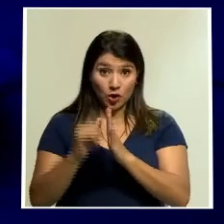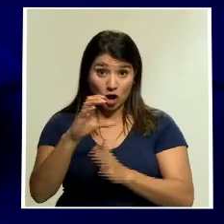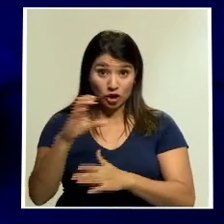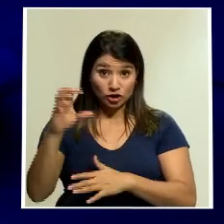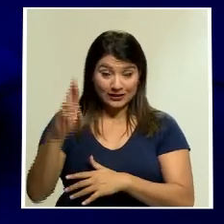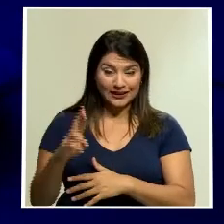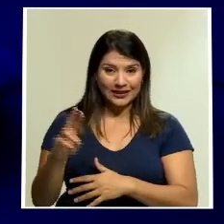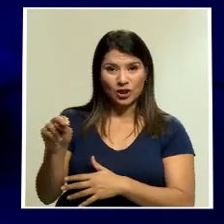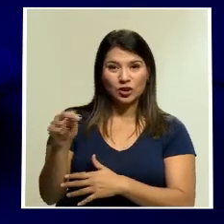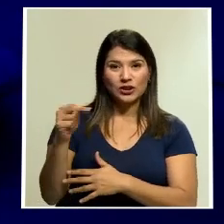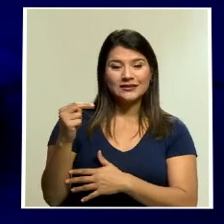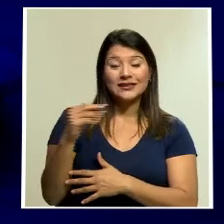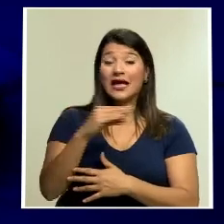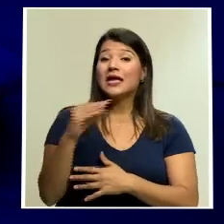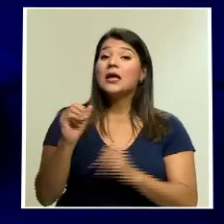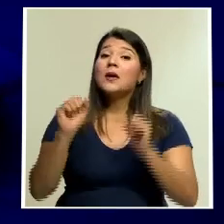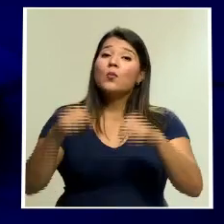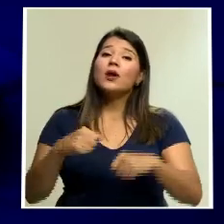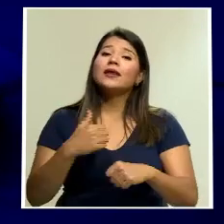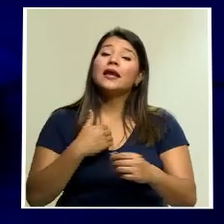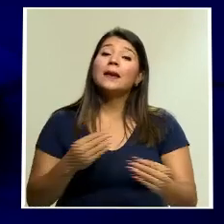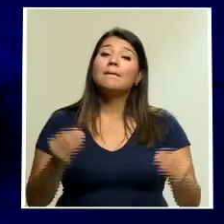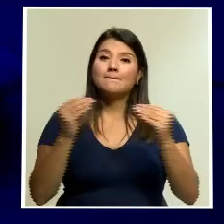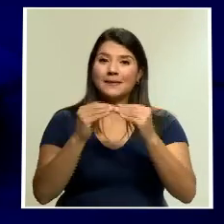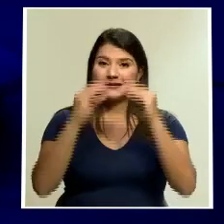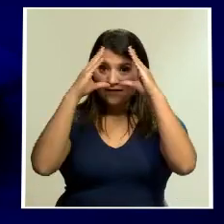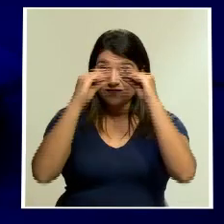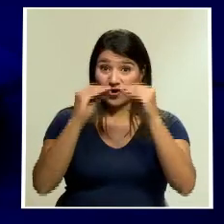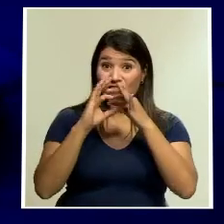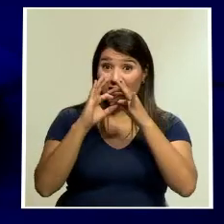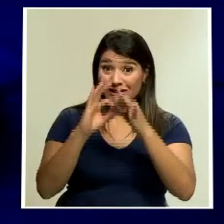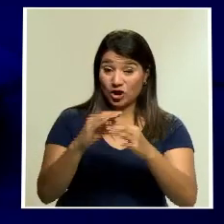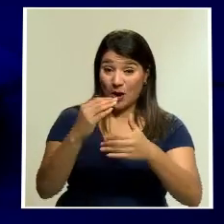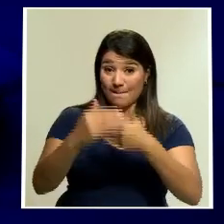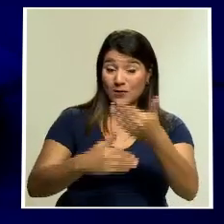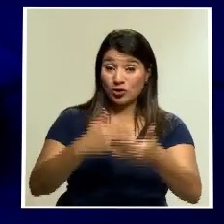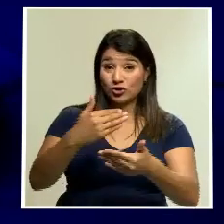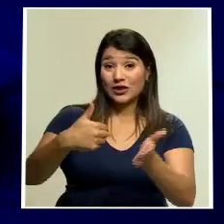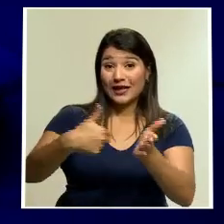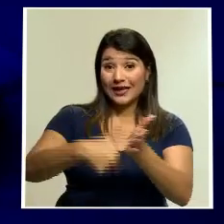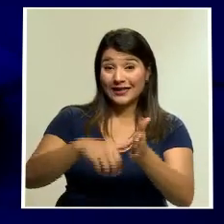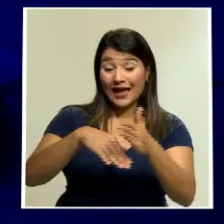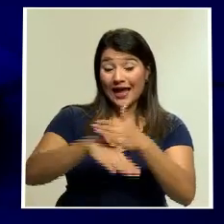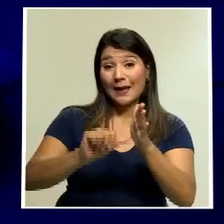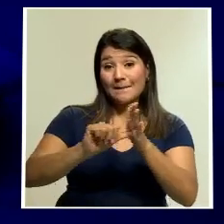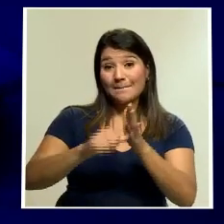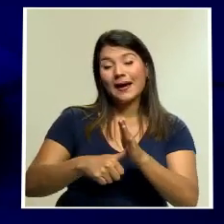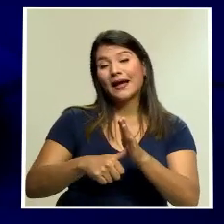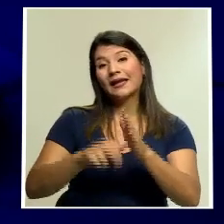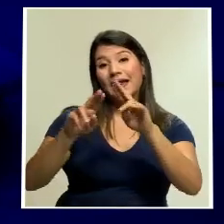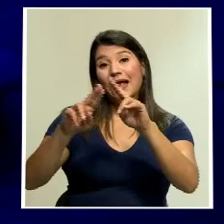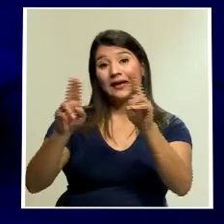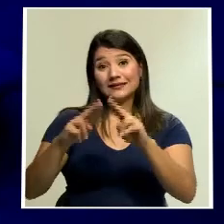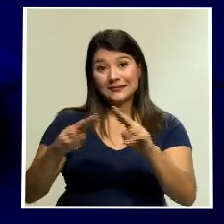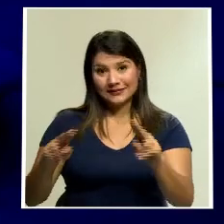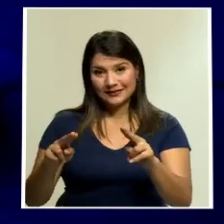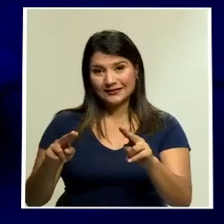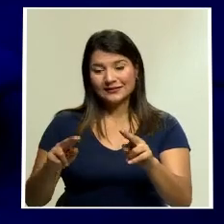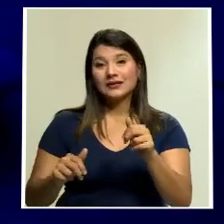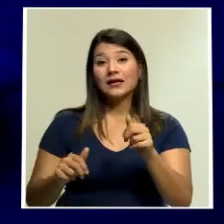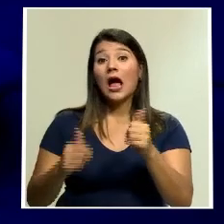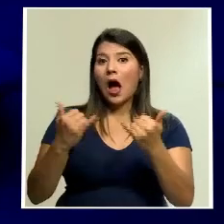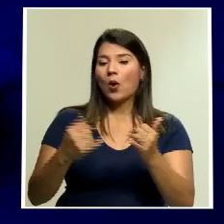Rica Noticias, y tener más información sobre estas elecciones en nuestra página de internet, cuya